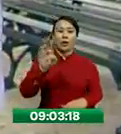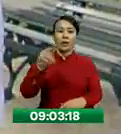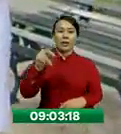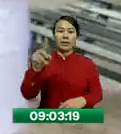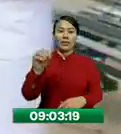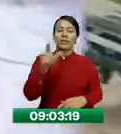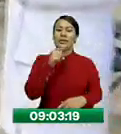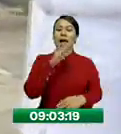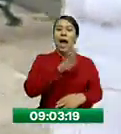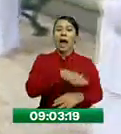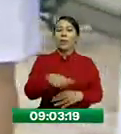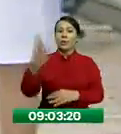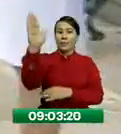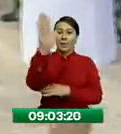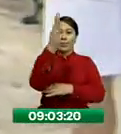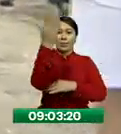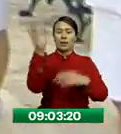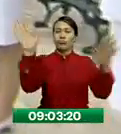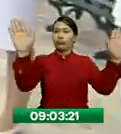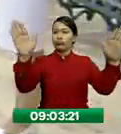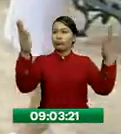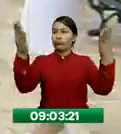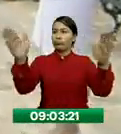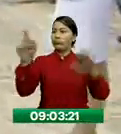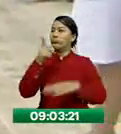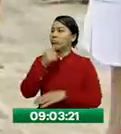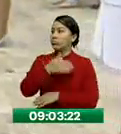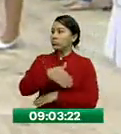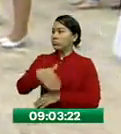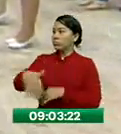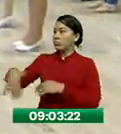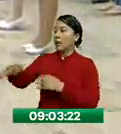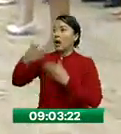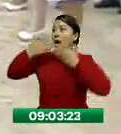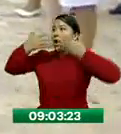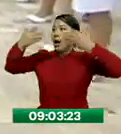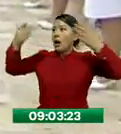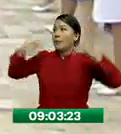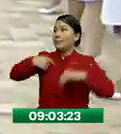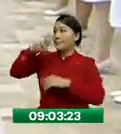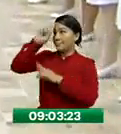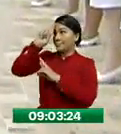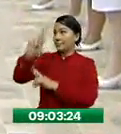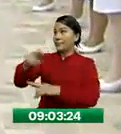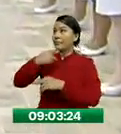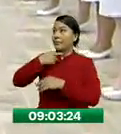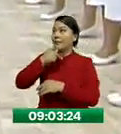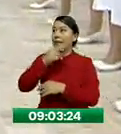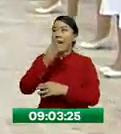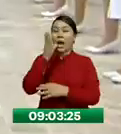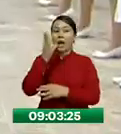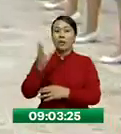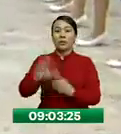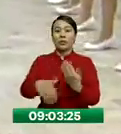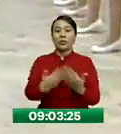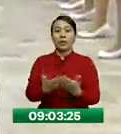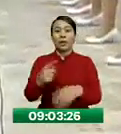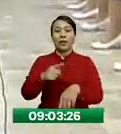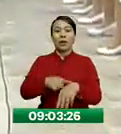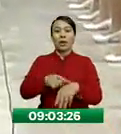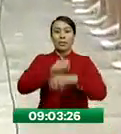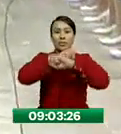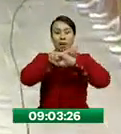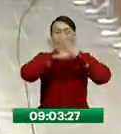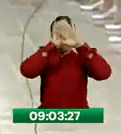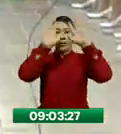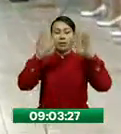encuentran alumnos de otras unidades educativas entonando las sagradas notas del himno nacional a esa hora de la mañana que